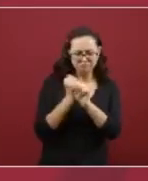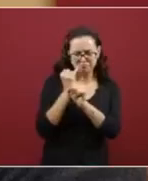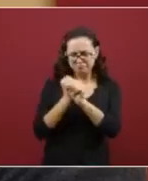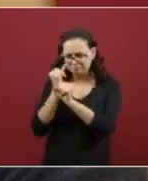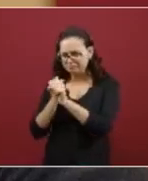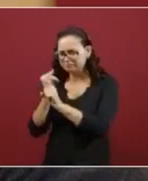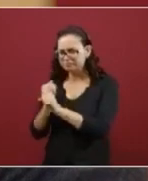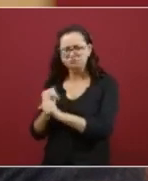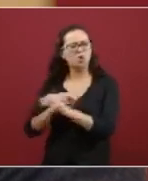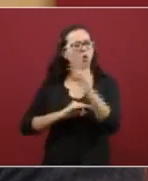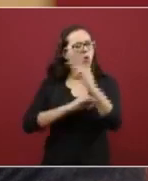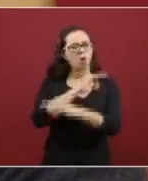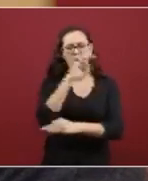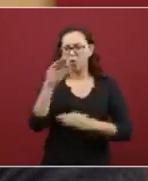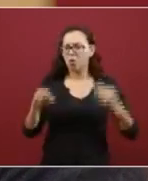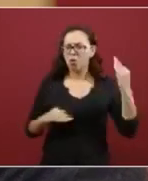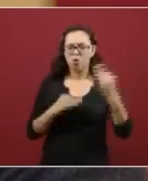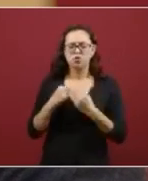hacen ustedes,